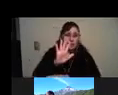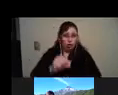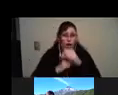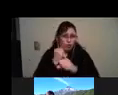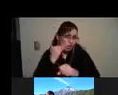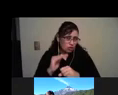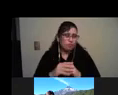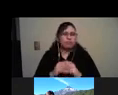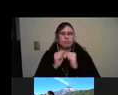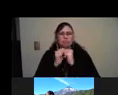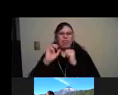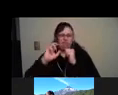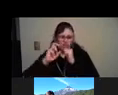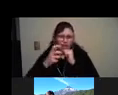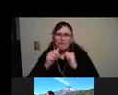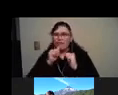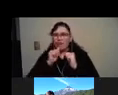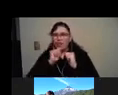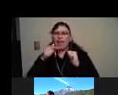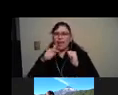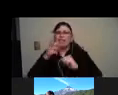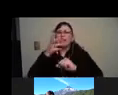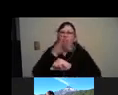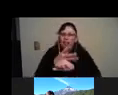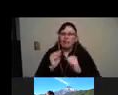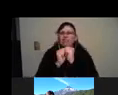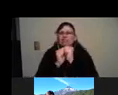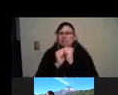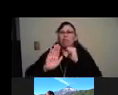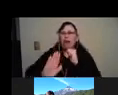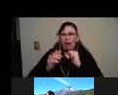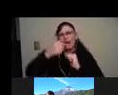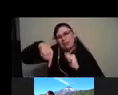muy posiblemente de una parálisis cerebral.